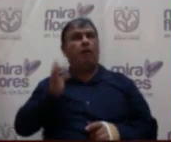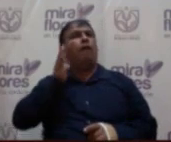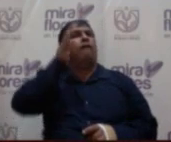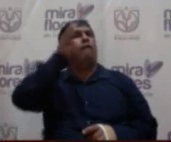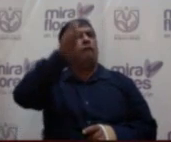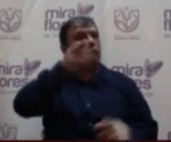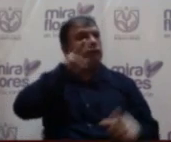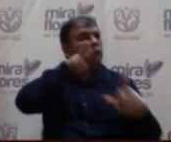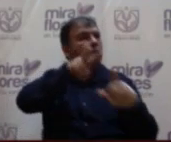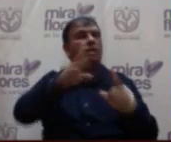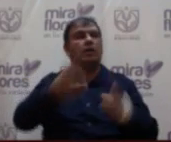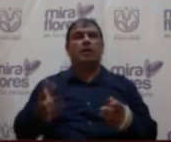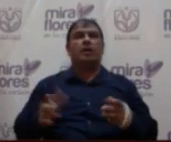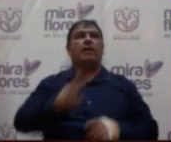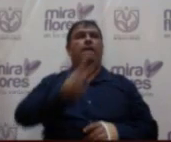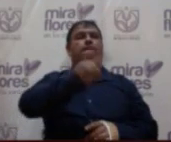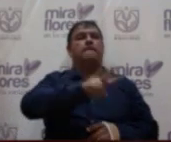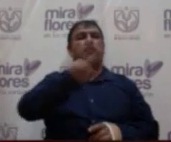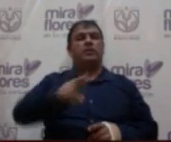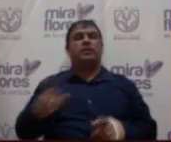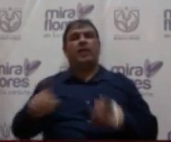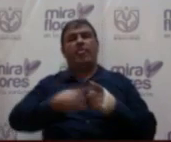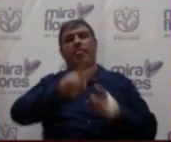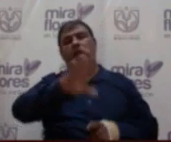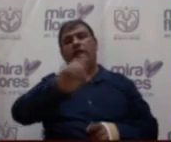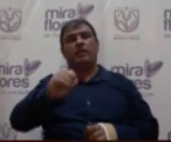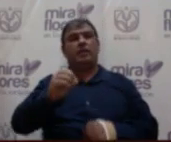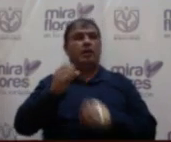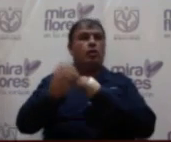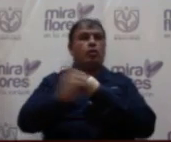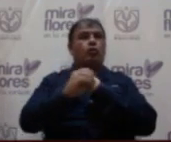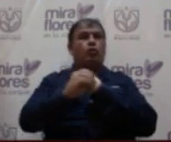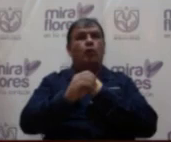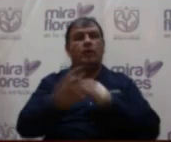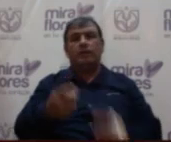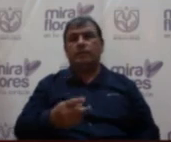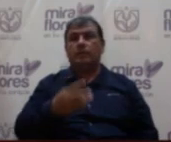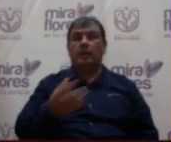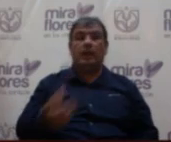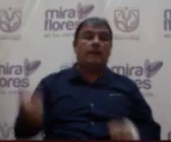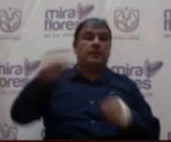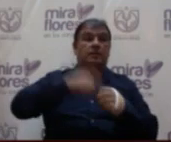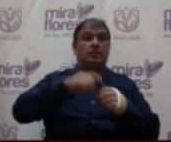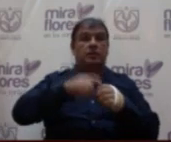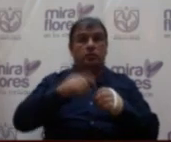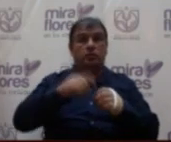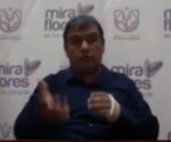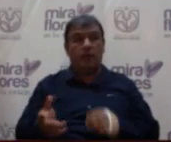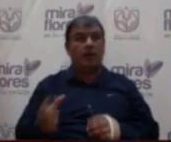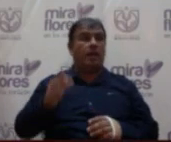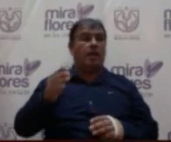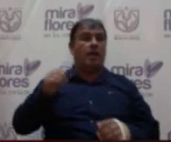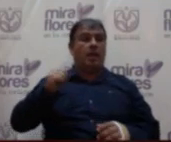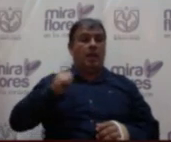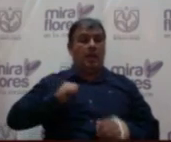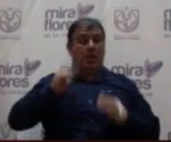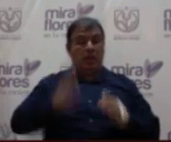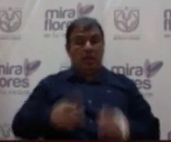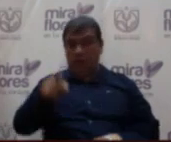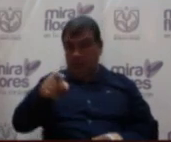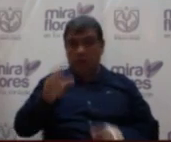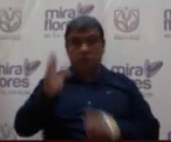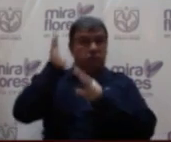a realizarse del 22 al 30 de octubre inclusive, debiendo precisar que la participación del alcalde de Miraflores en el